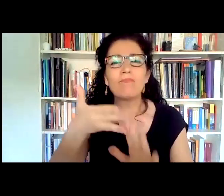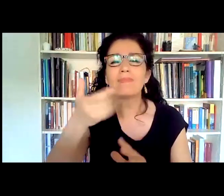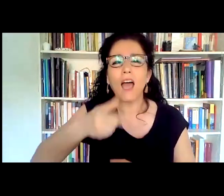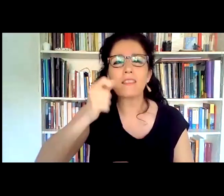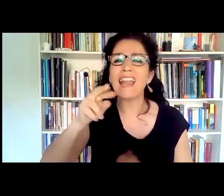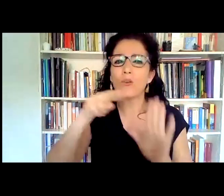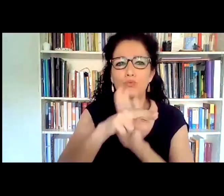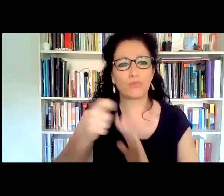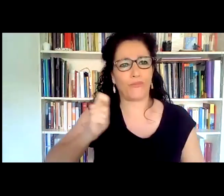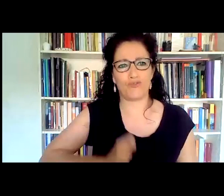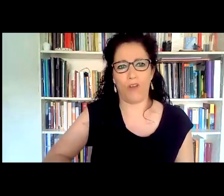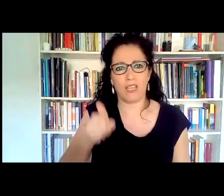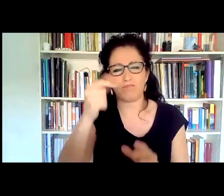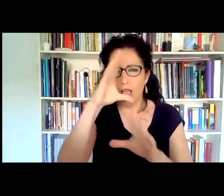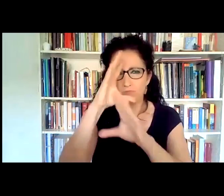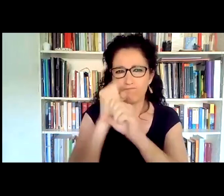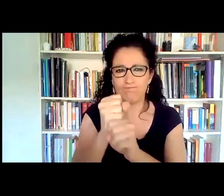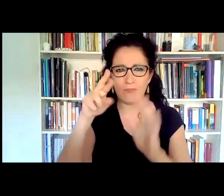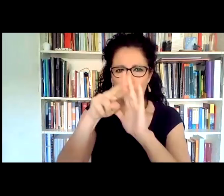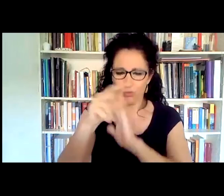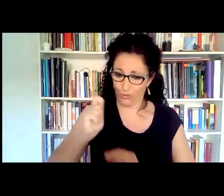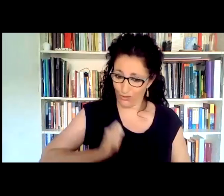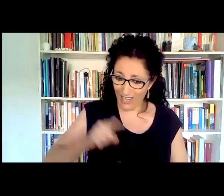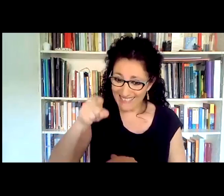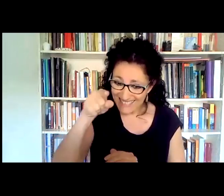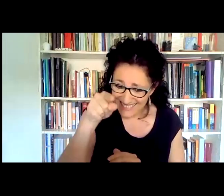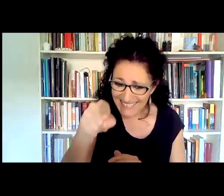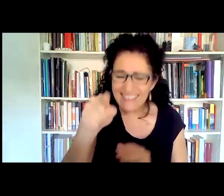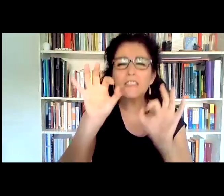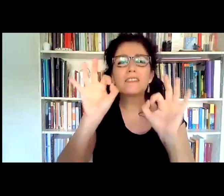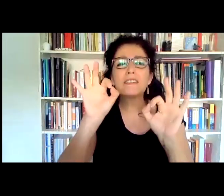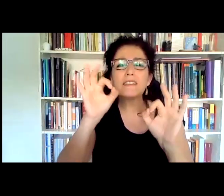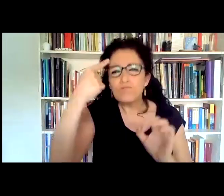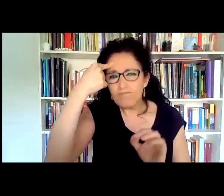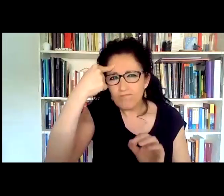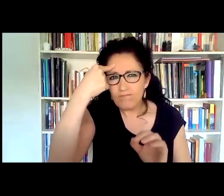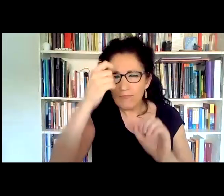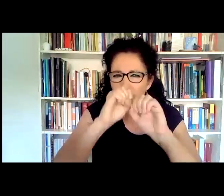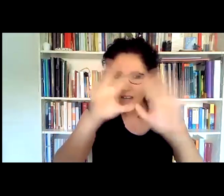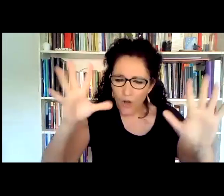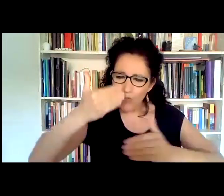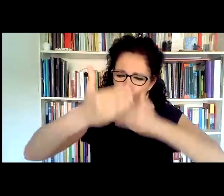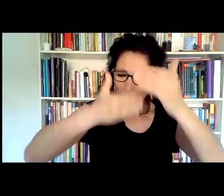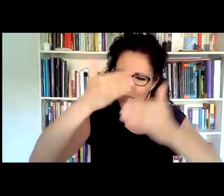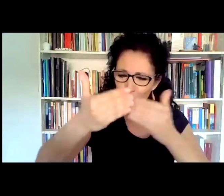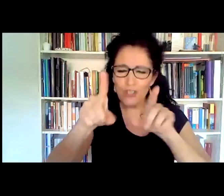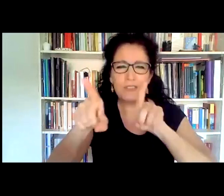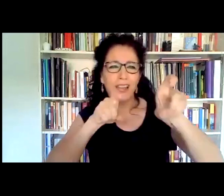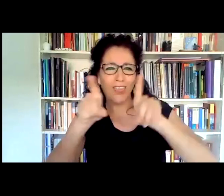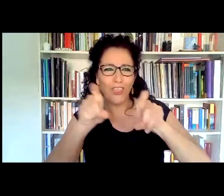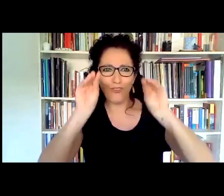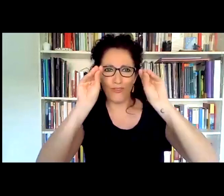calidad de esta lengua en este medio, la formación de los profesionales que se dedican a